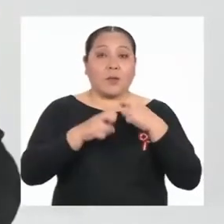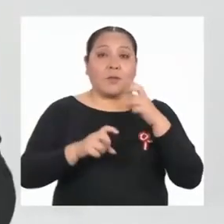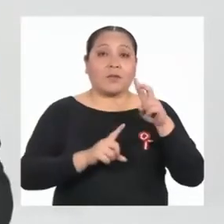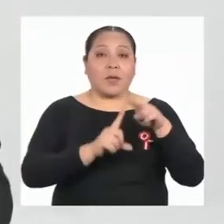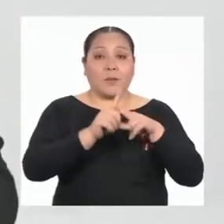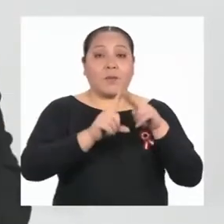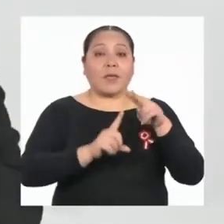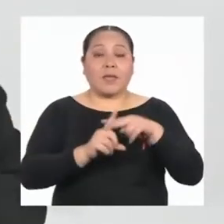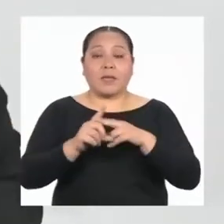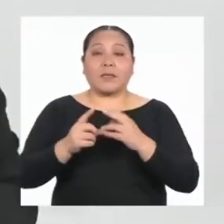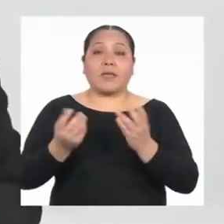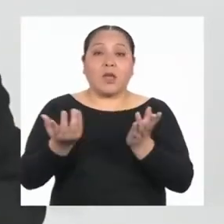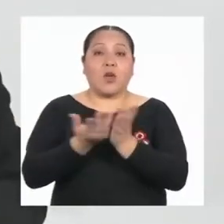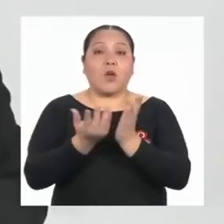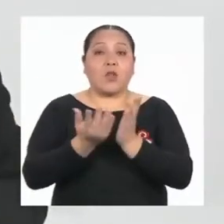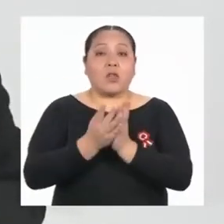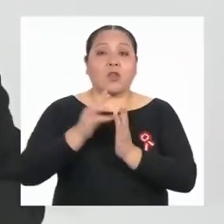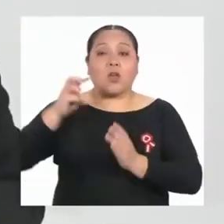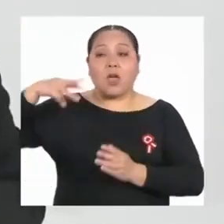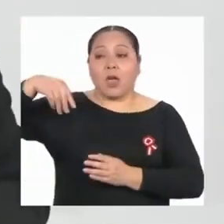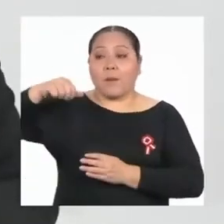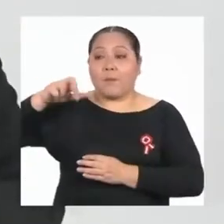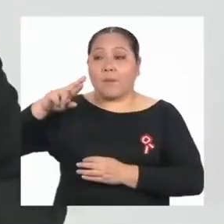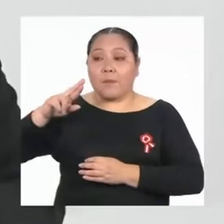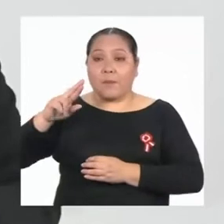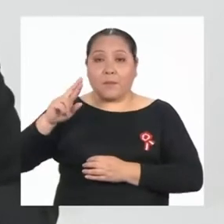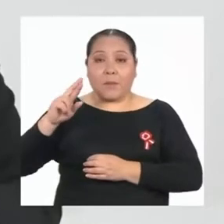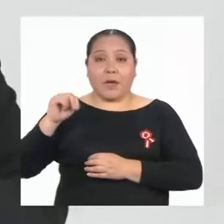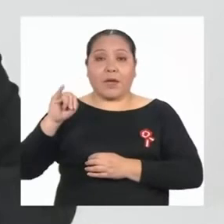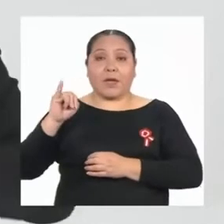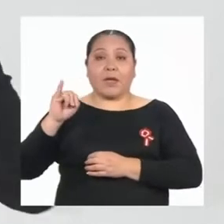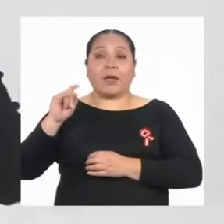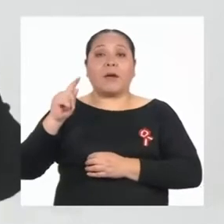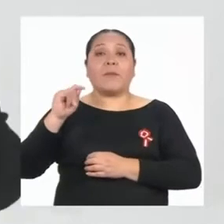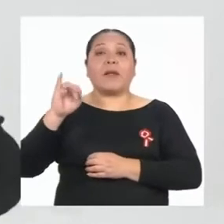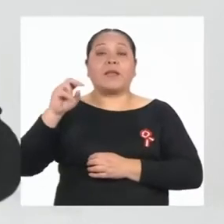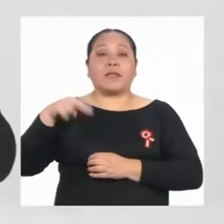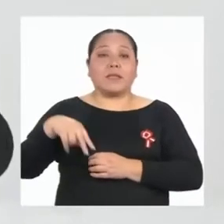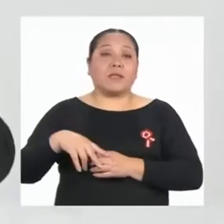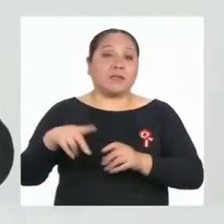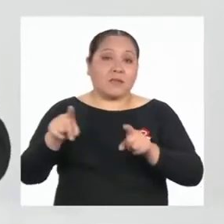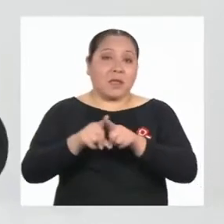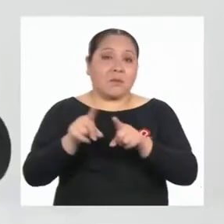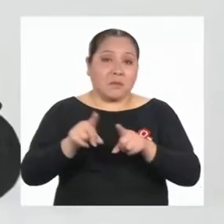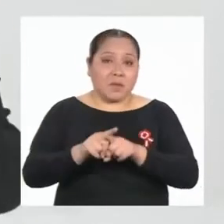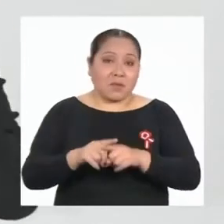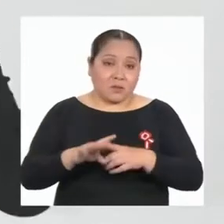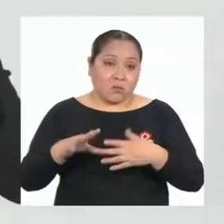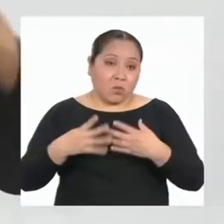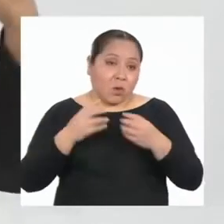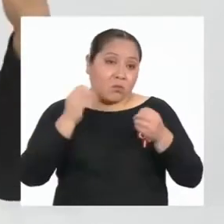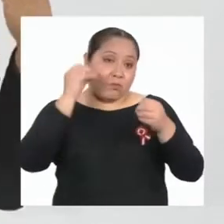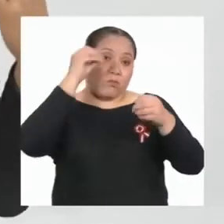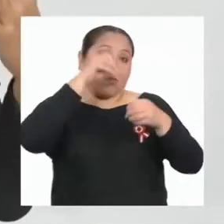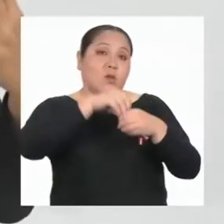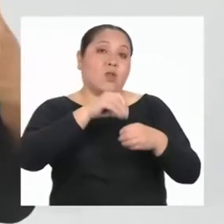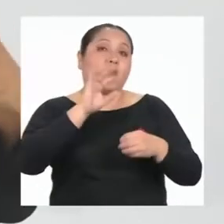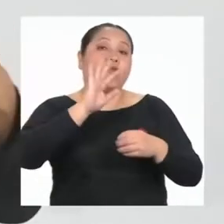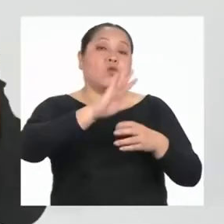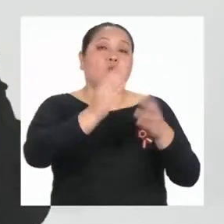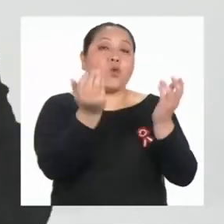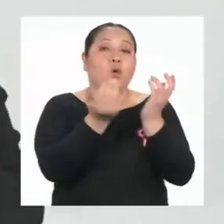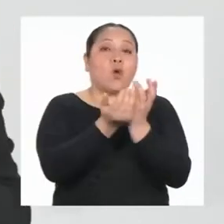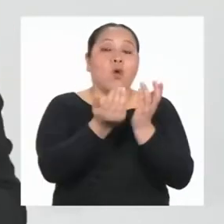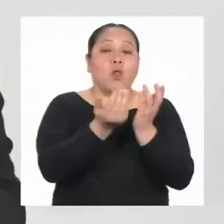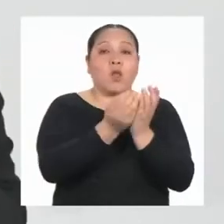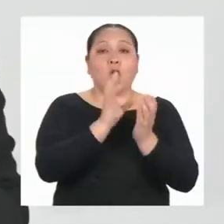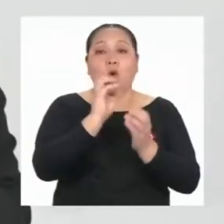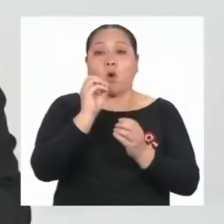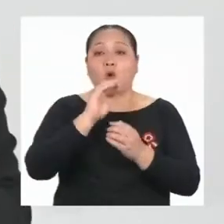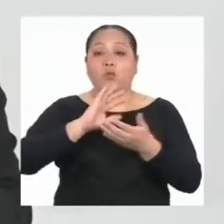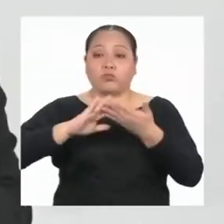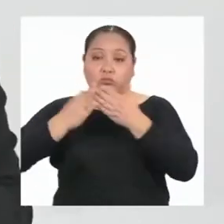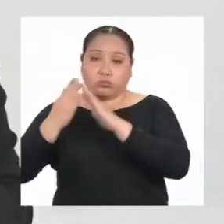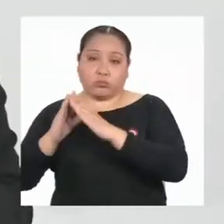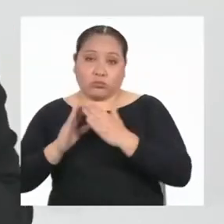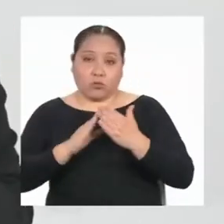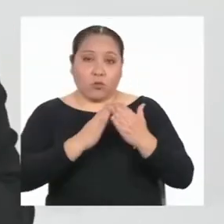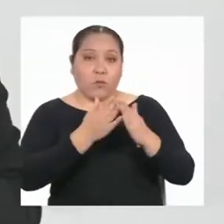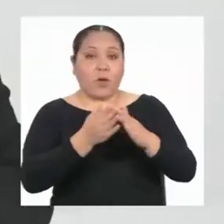el colegio de Martín también se podría haber presentado en tu colegio o en tu localidad.